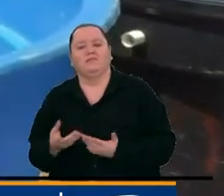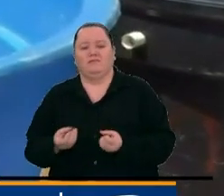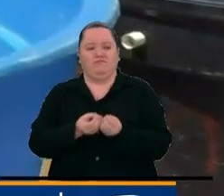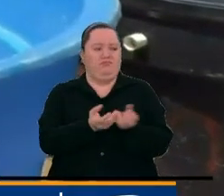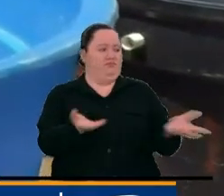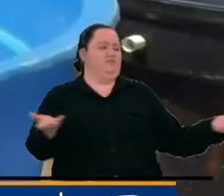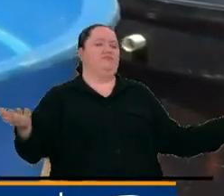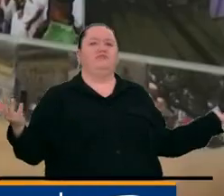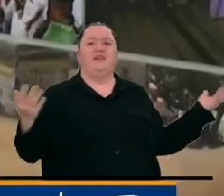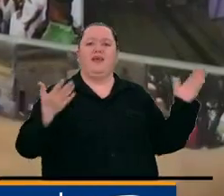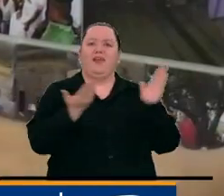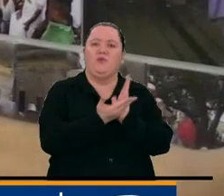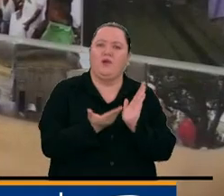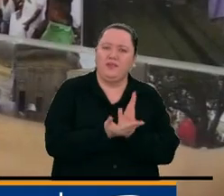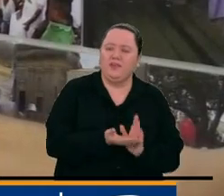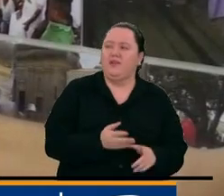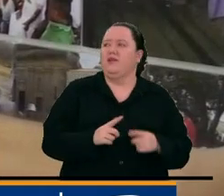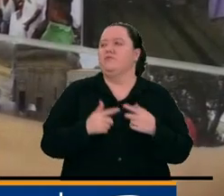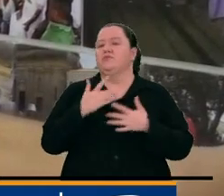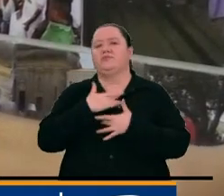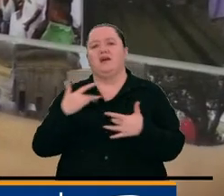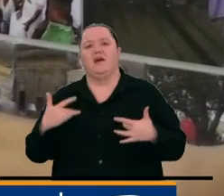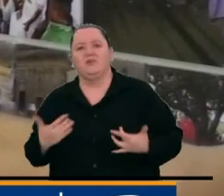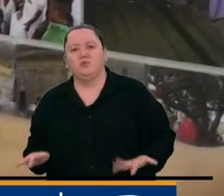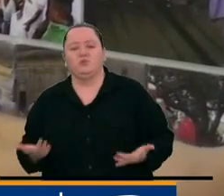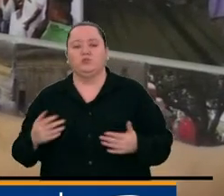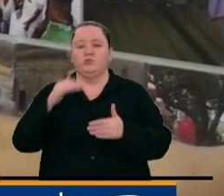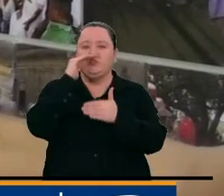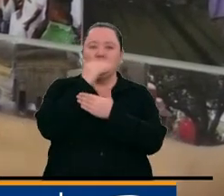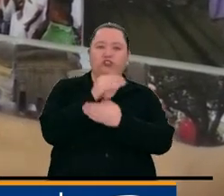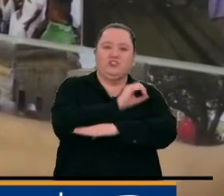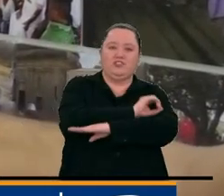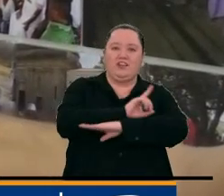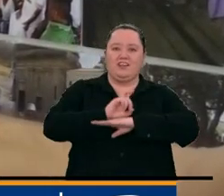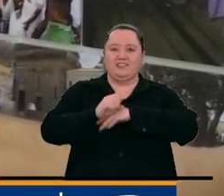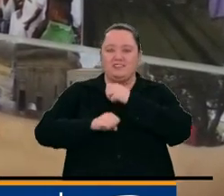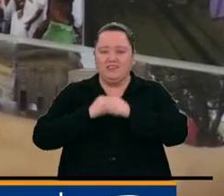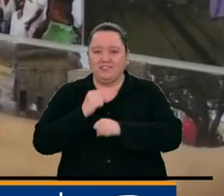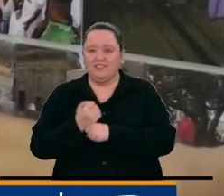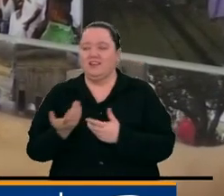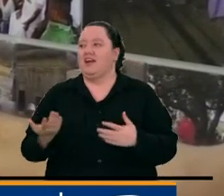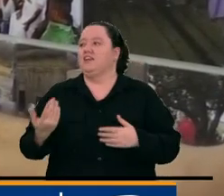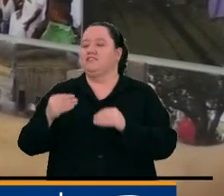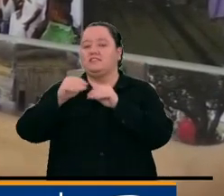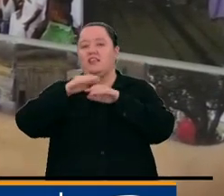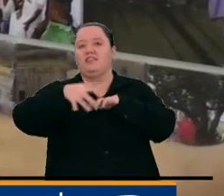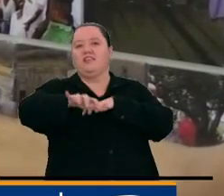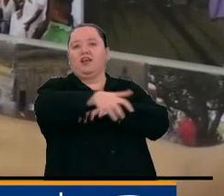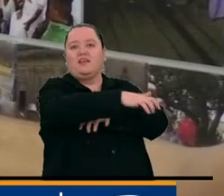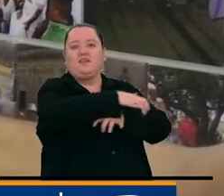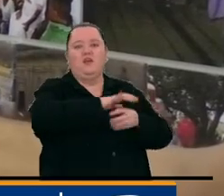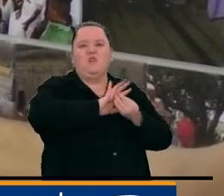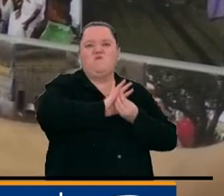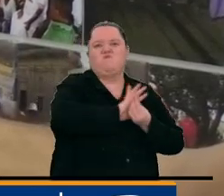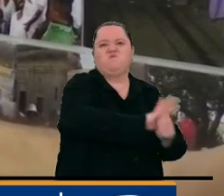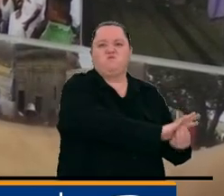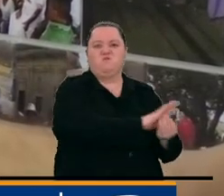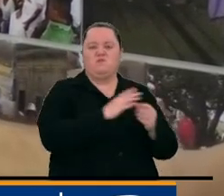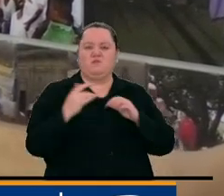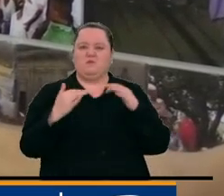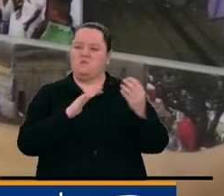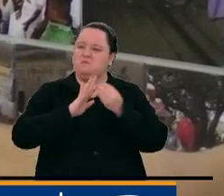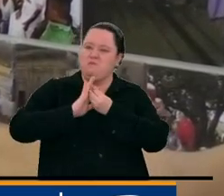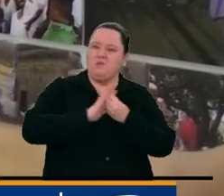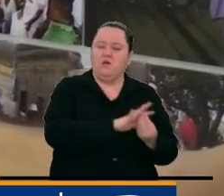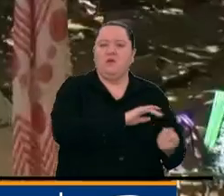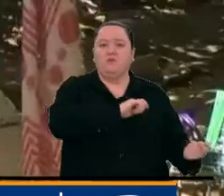aspectos: educativos, de salud, primera infancia, territorio, desplazamientos forzados en el marco de